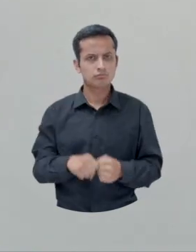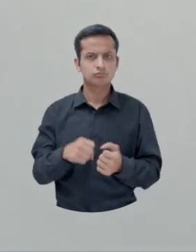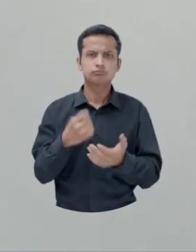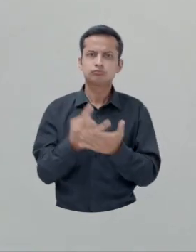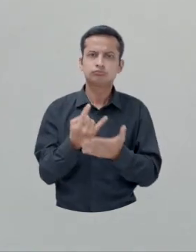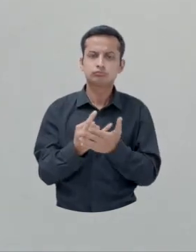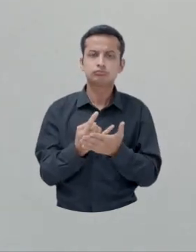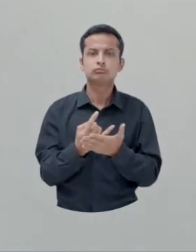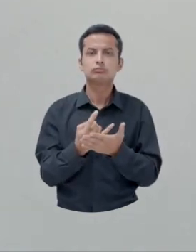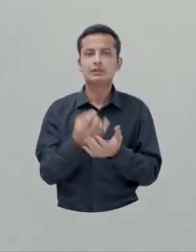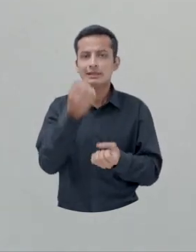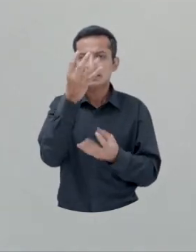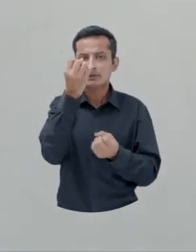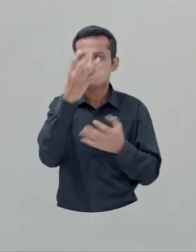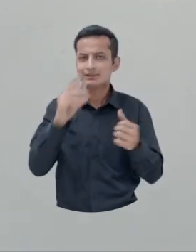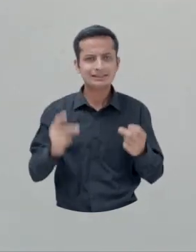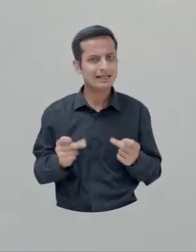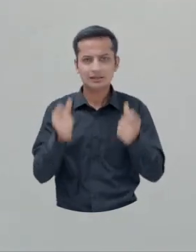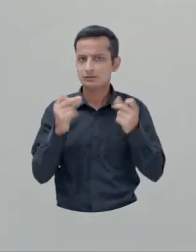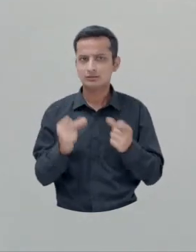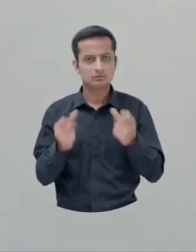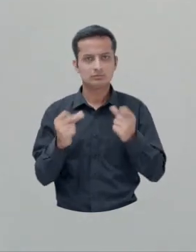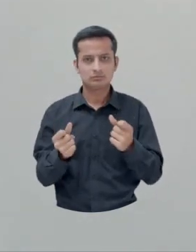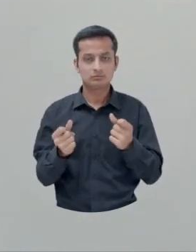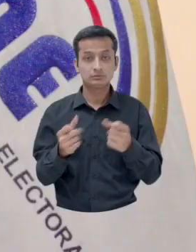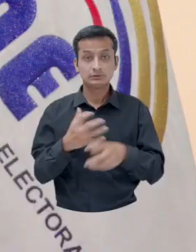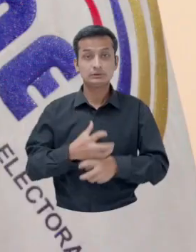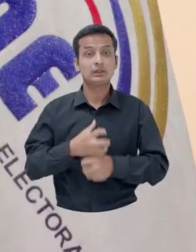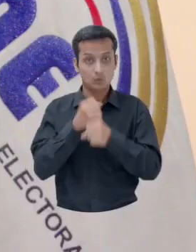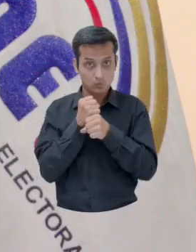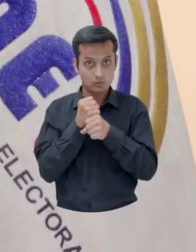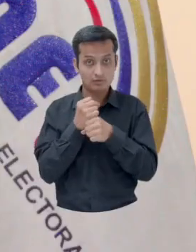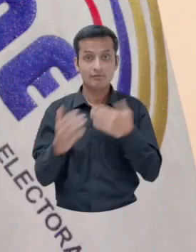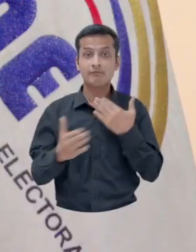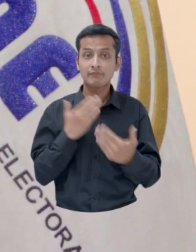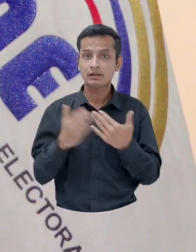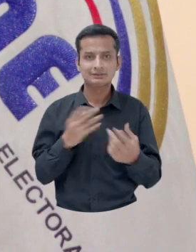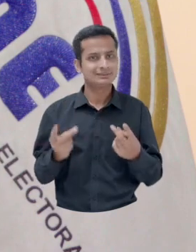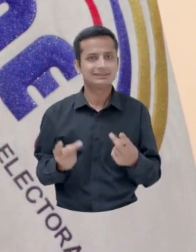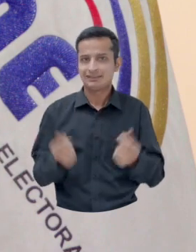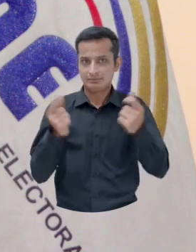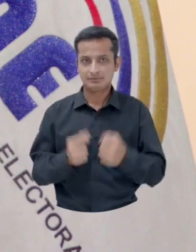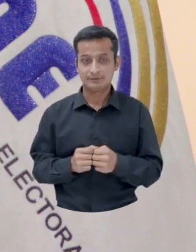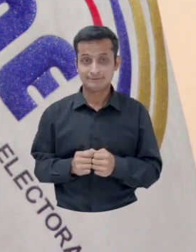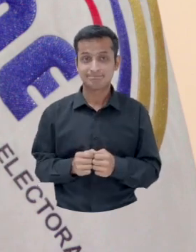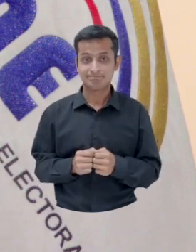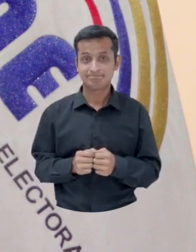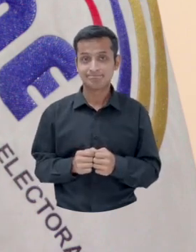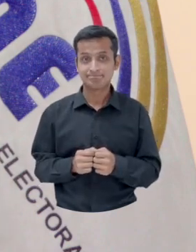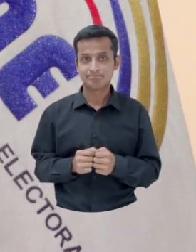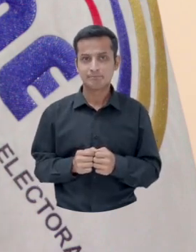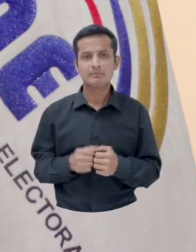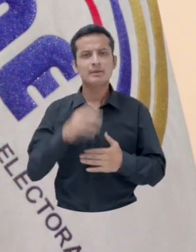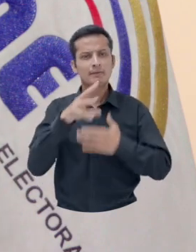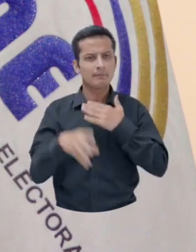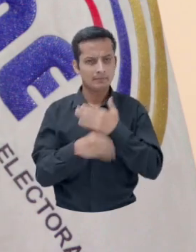aplicación gratuita que permitirá contar con información de primera mano, de forma segura, fácil y